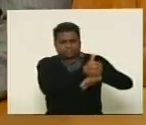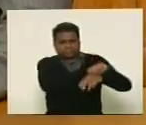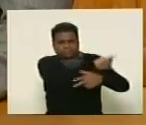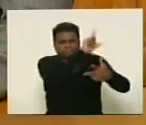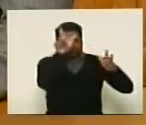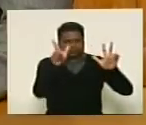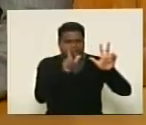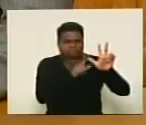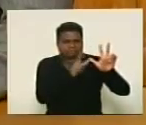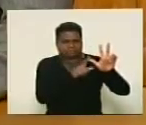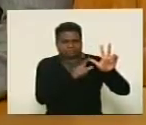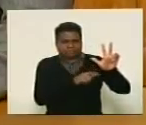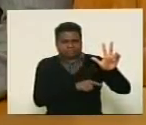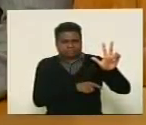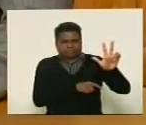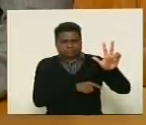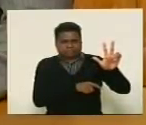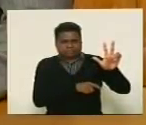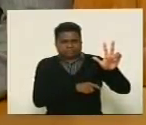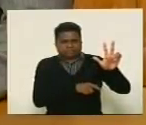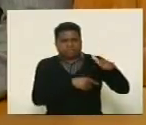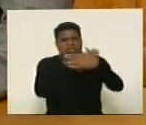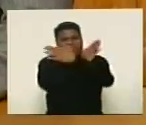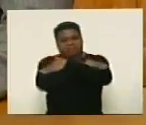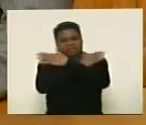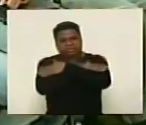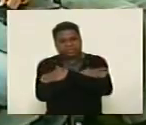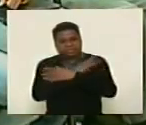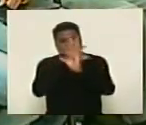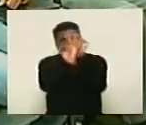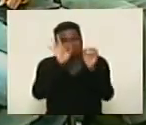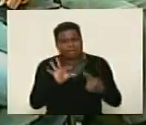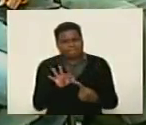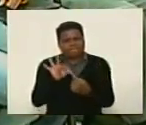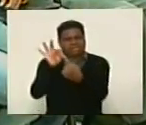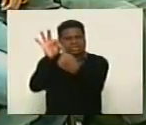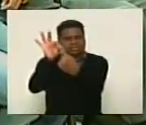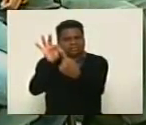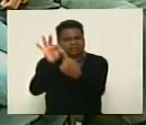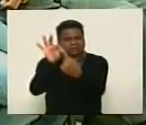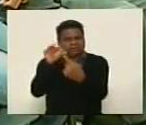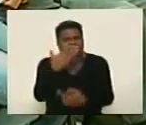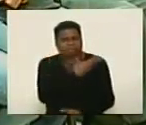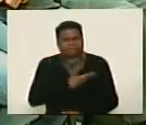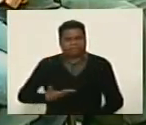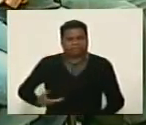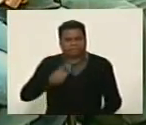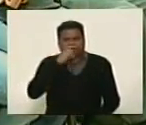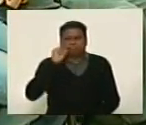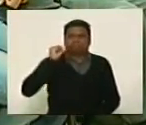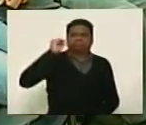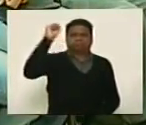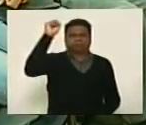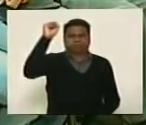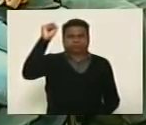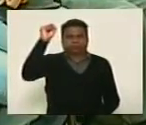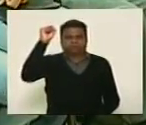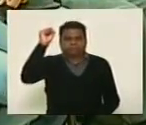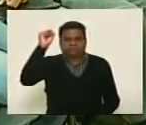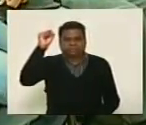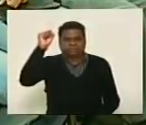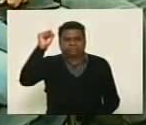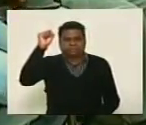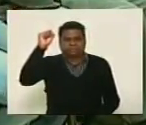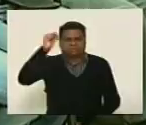Tercero, felicitar de manera especial al presidente de la República y conductor de victorias, Nicolás Maduro Moros, por